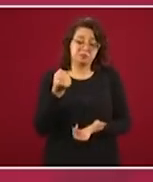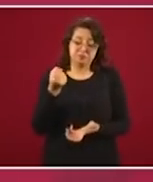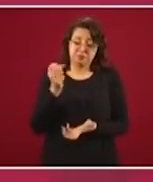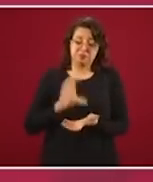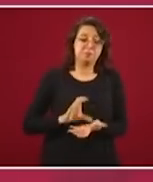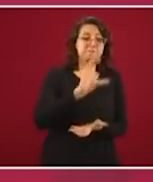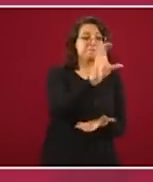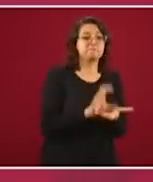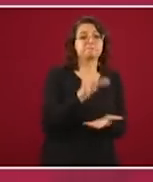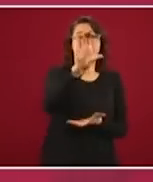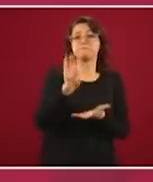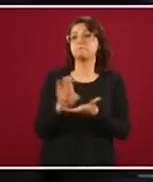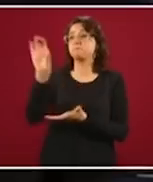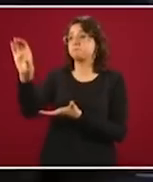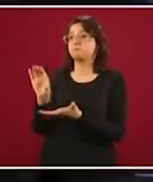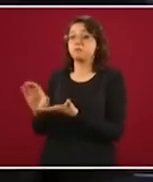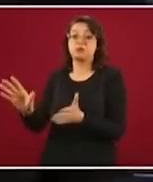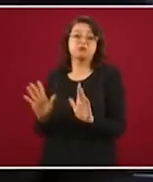dinero a los estados